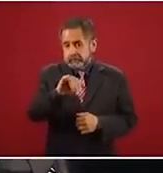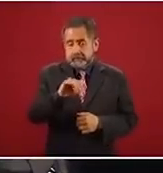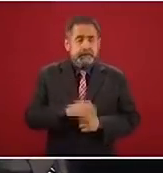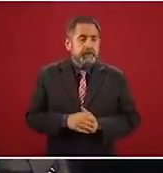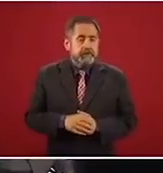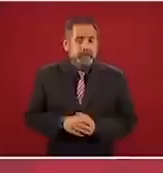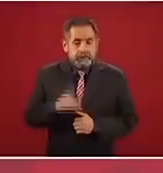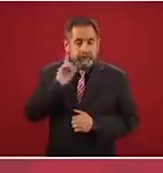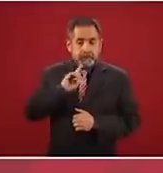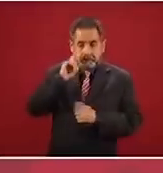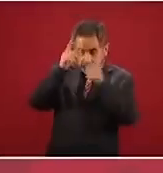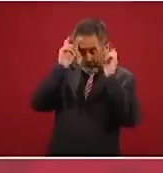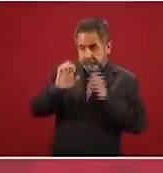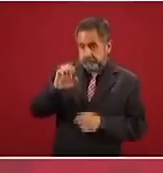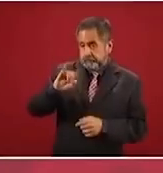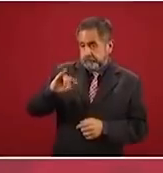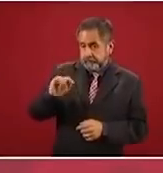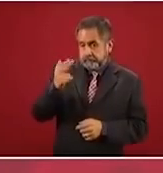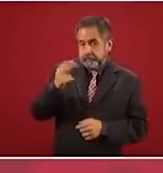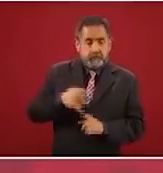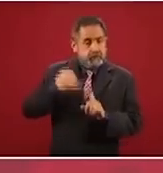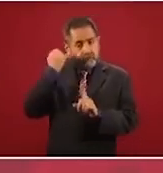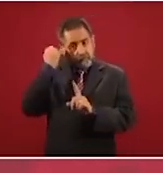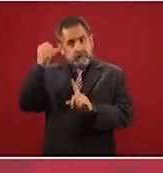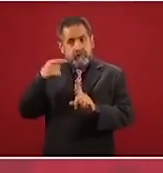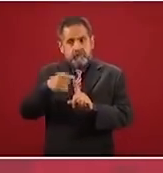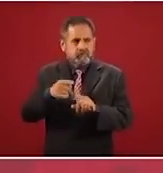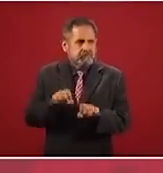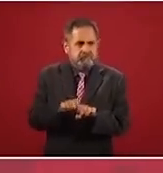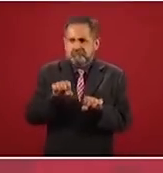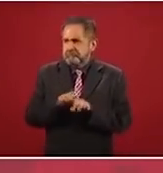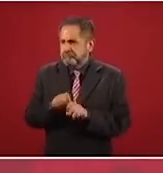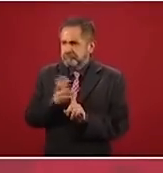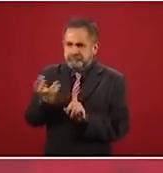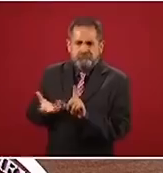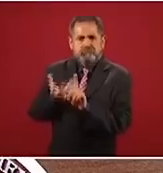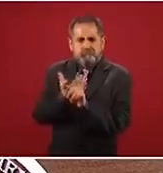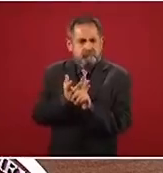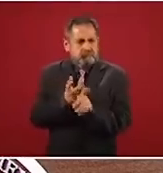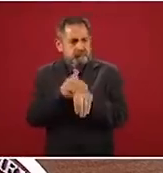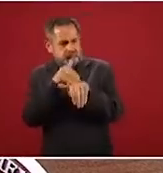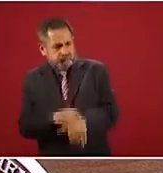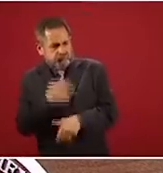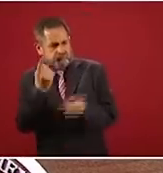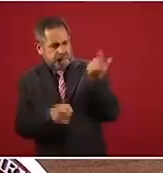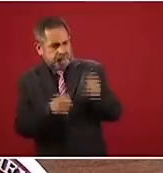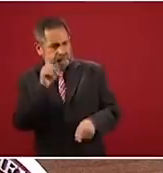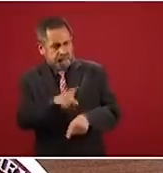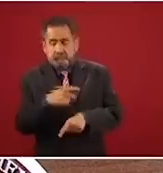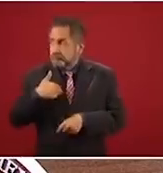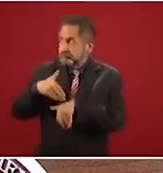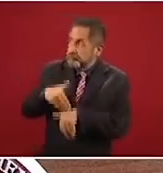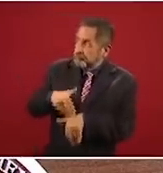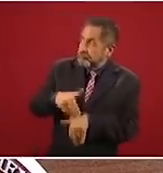el caso de la enfermera Edith, la idea de que hay un equipo que la va a someter o un equipo que la va